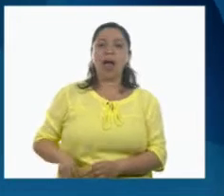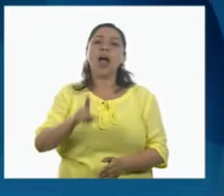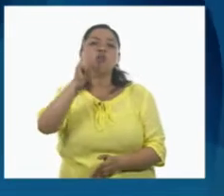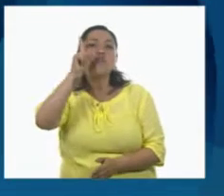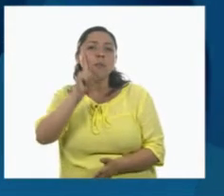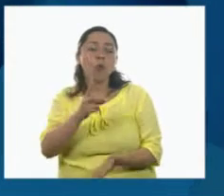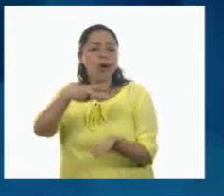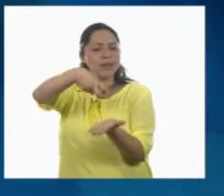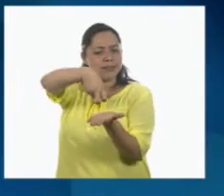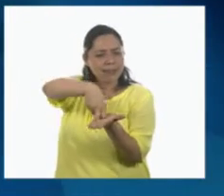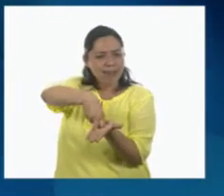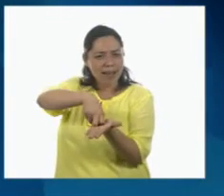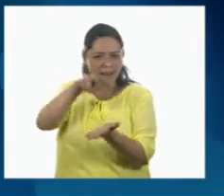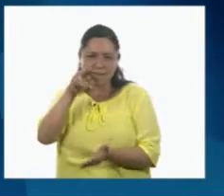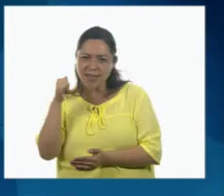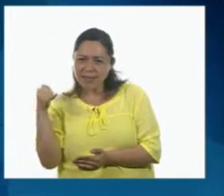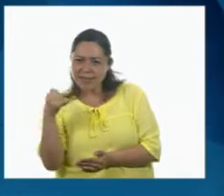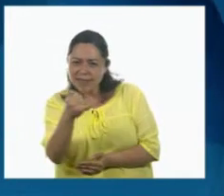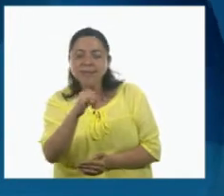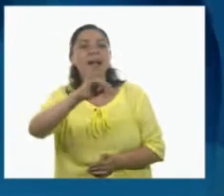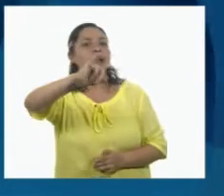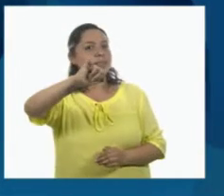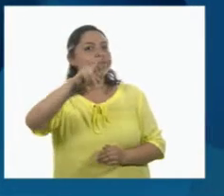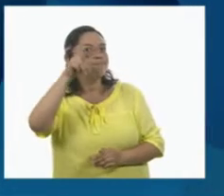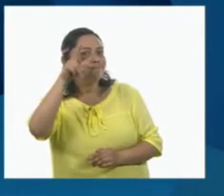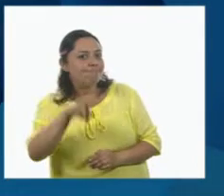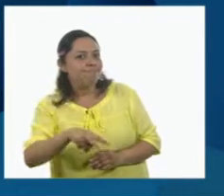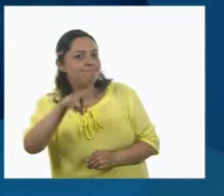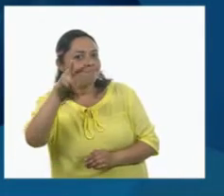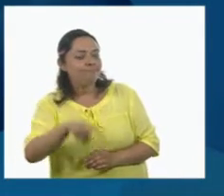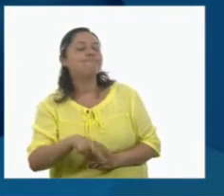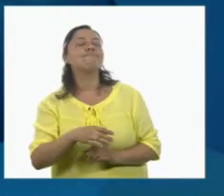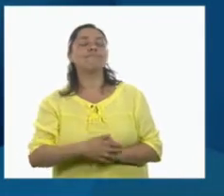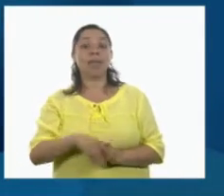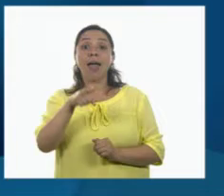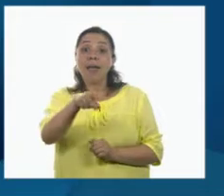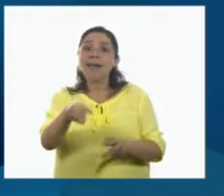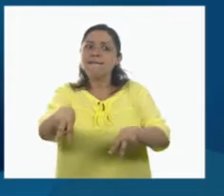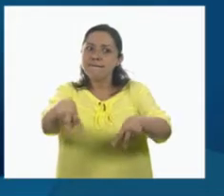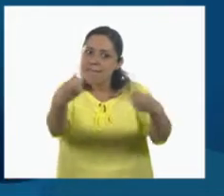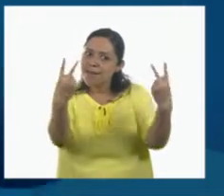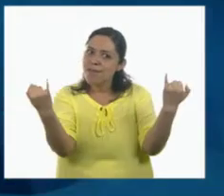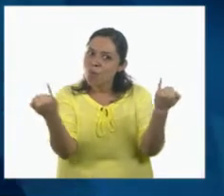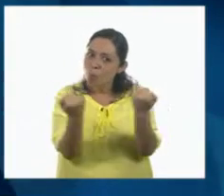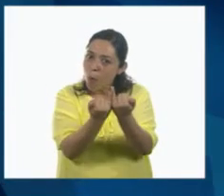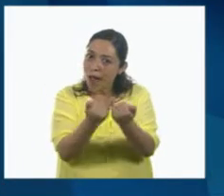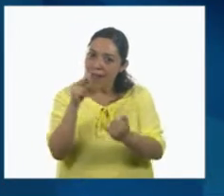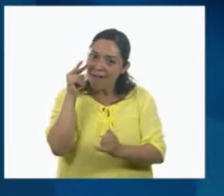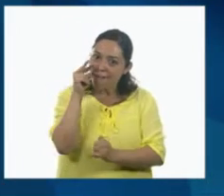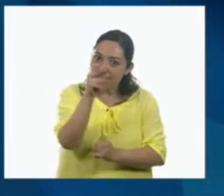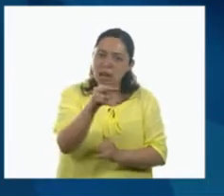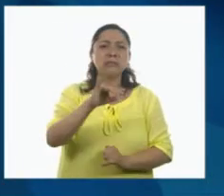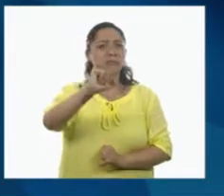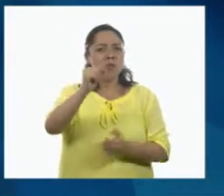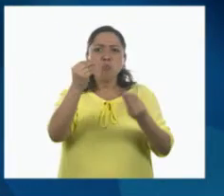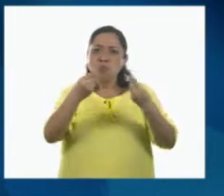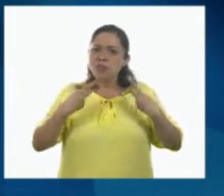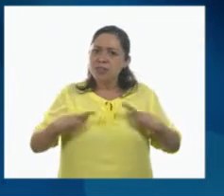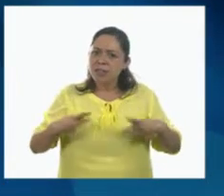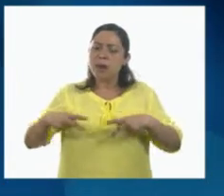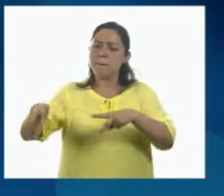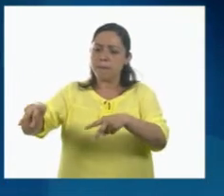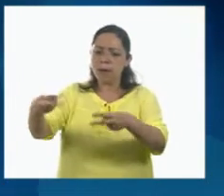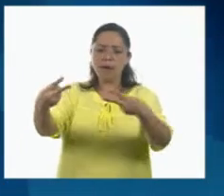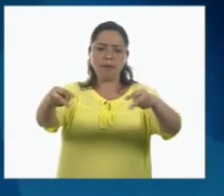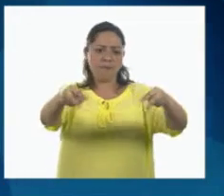ahí al fondo? Sí, es verdad. Ella también está vendiendo, ¿ya vieron? Sí, hay mucha gente vendiendo sus